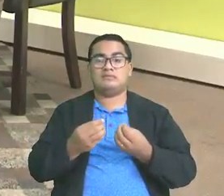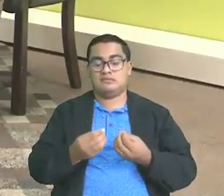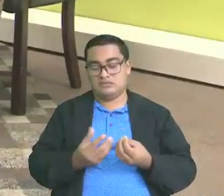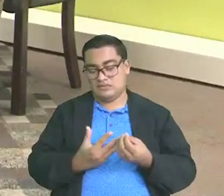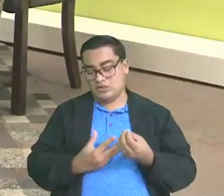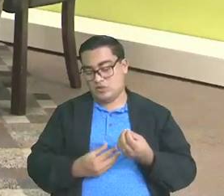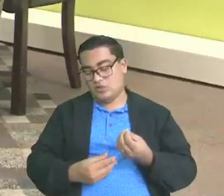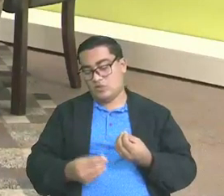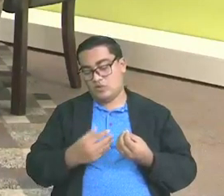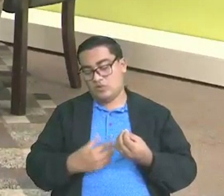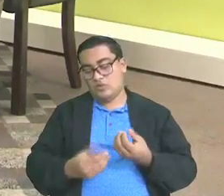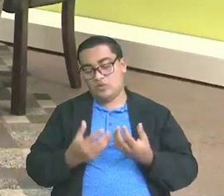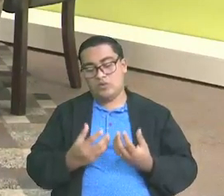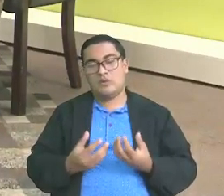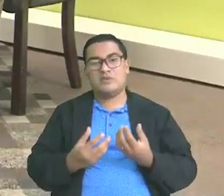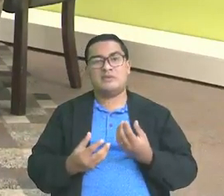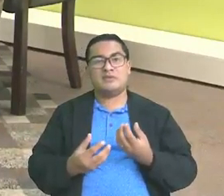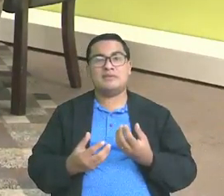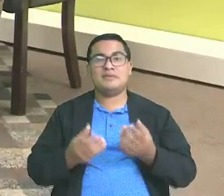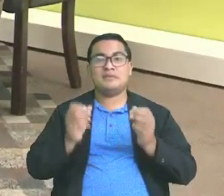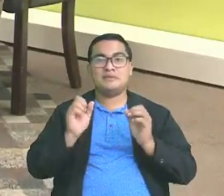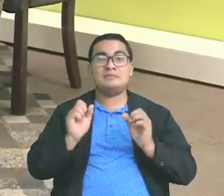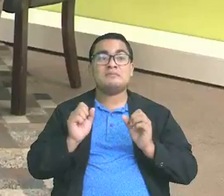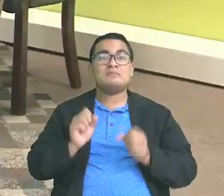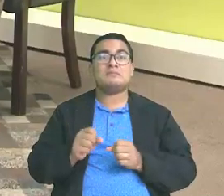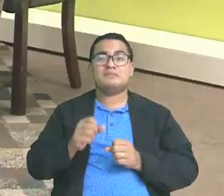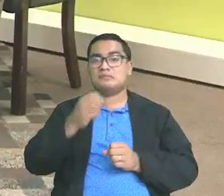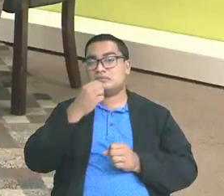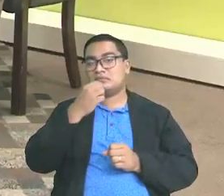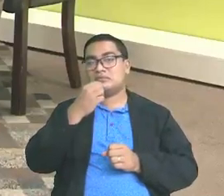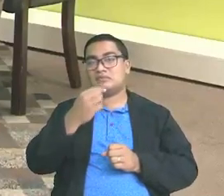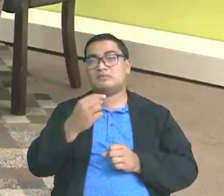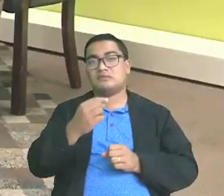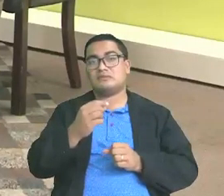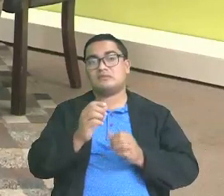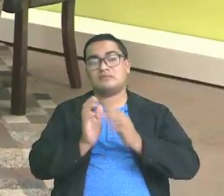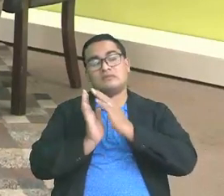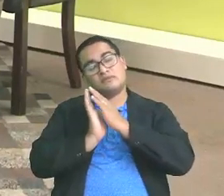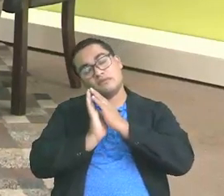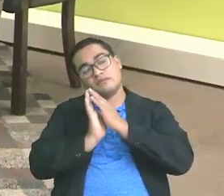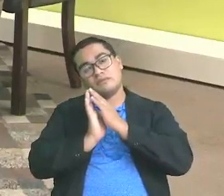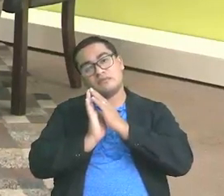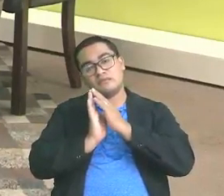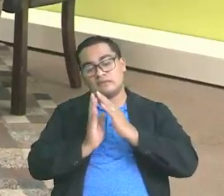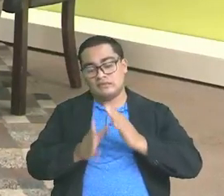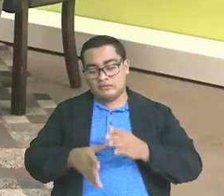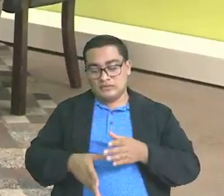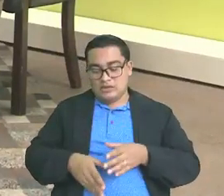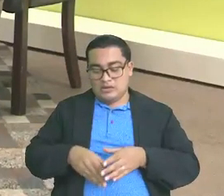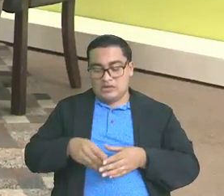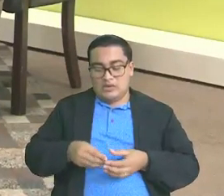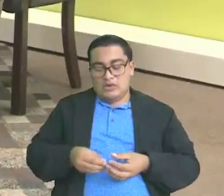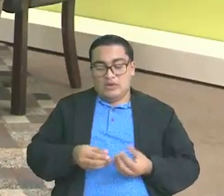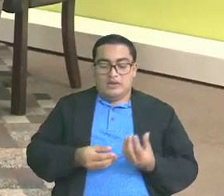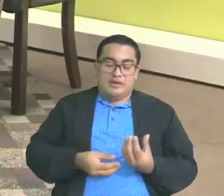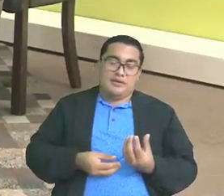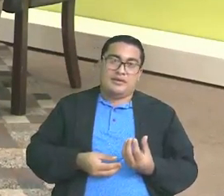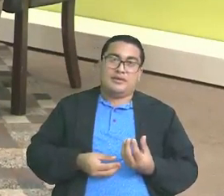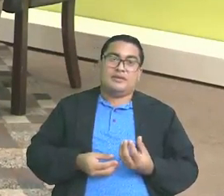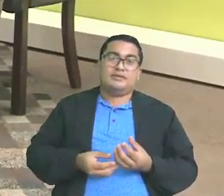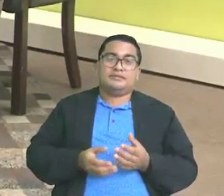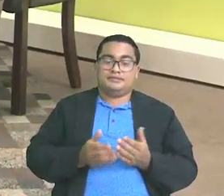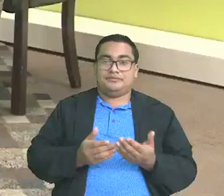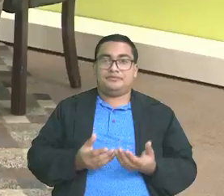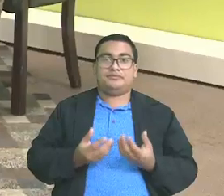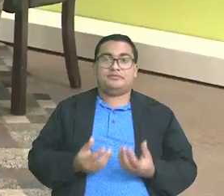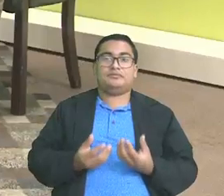siempre va hacia abajo, se cuela en el testículo. Uh-huh. Acostado, baja. La presión se hace